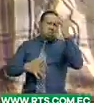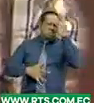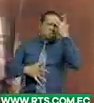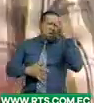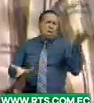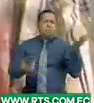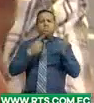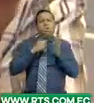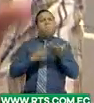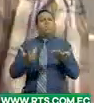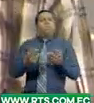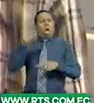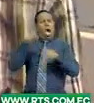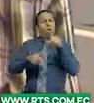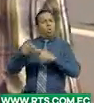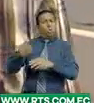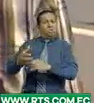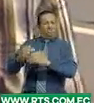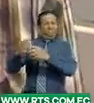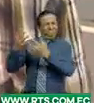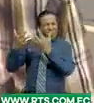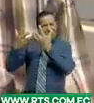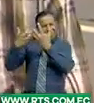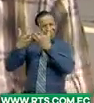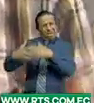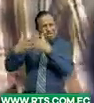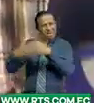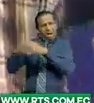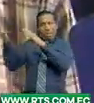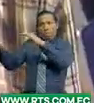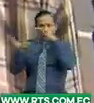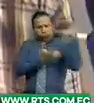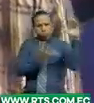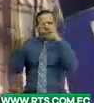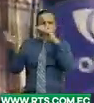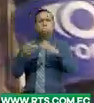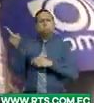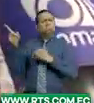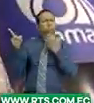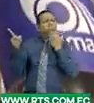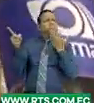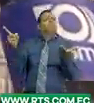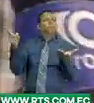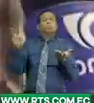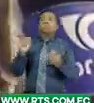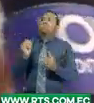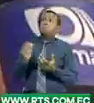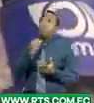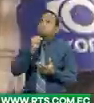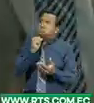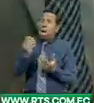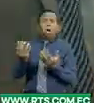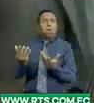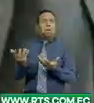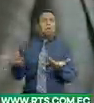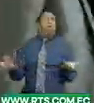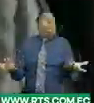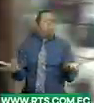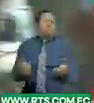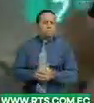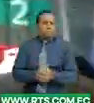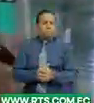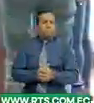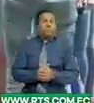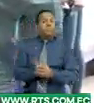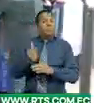pasa con los proveedores? Los que le dan a ellos dicen que no han venido, que no están, que mañana, que pasado, no se sabe a la final cuándo mismo llegará. Pero las